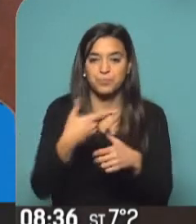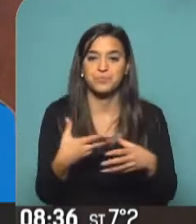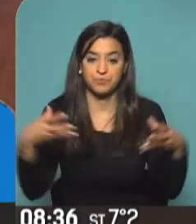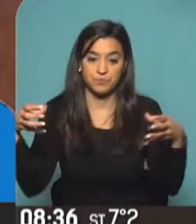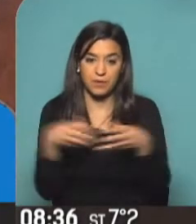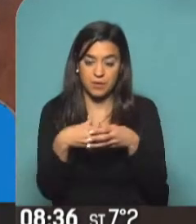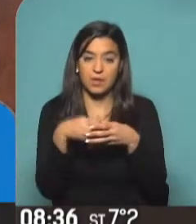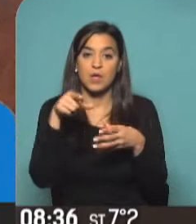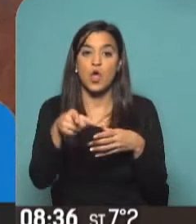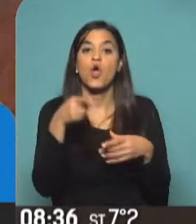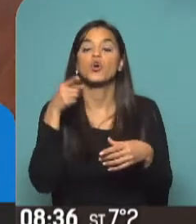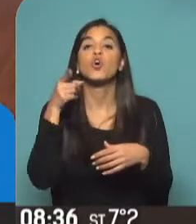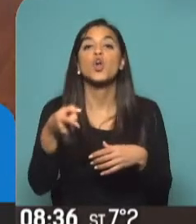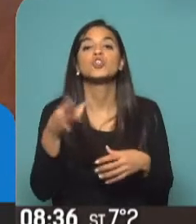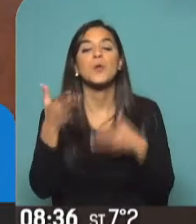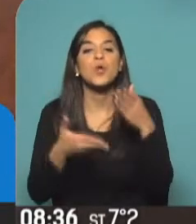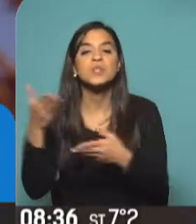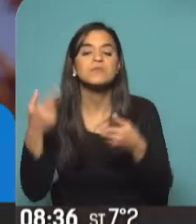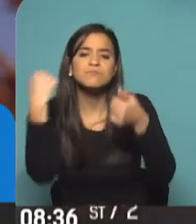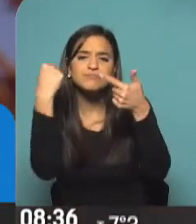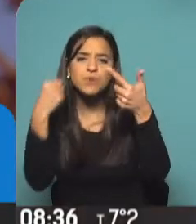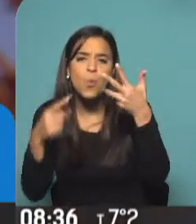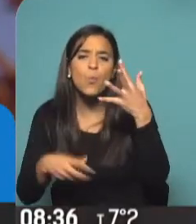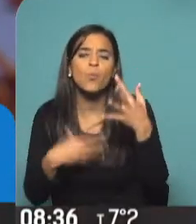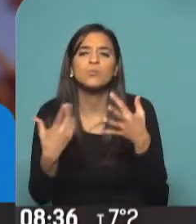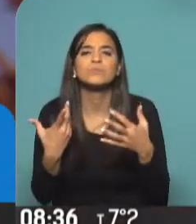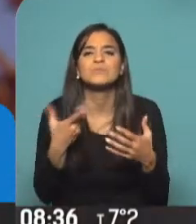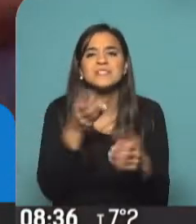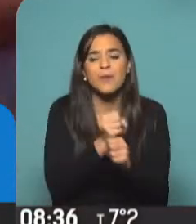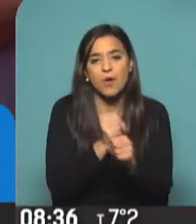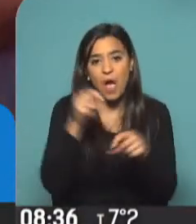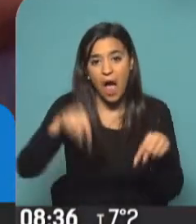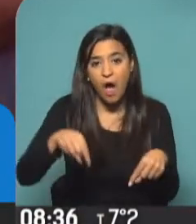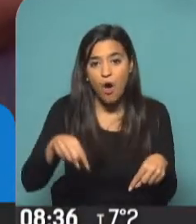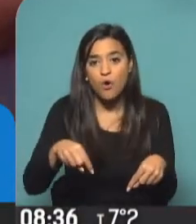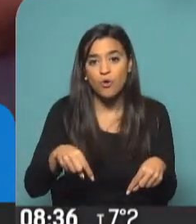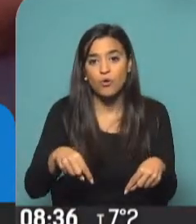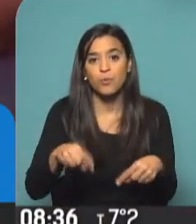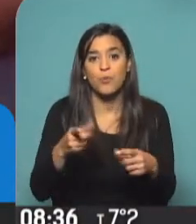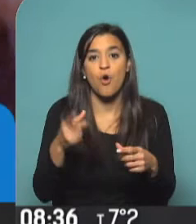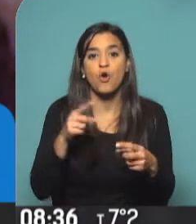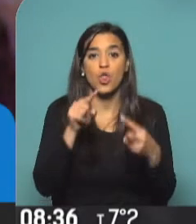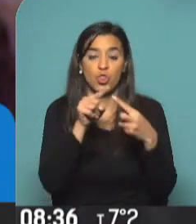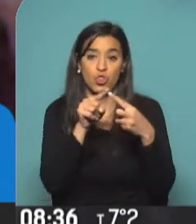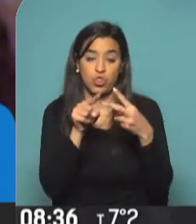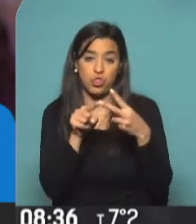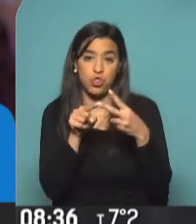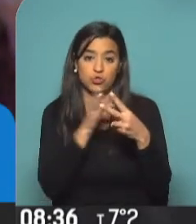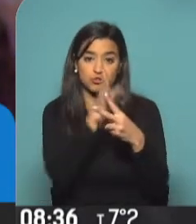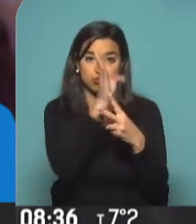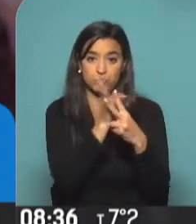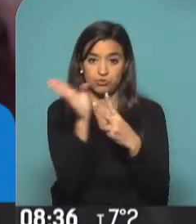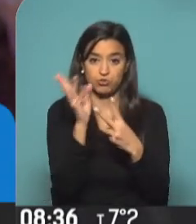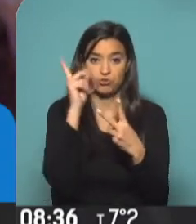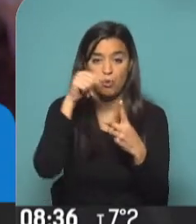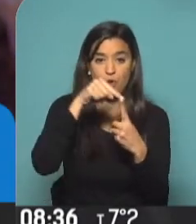intervención ante las violencias en cuantos casos hasta ahora estuvo trabajando estamos trabajando en dos ejes en